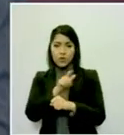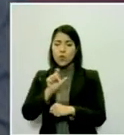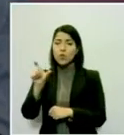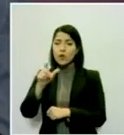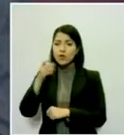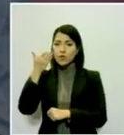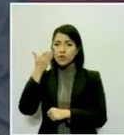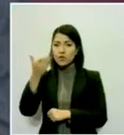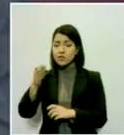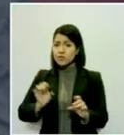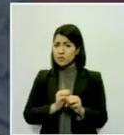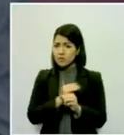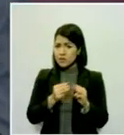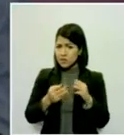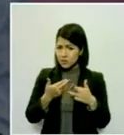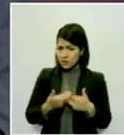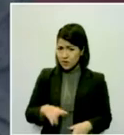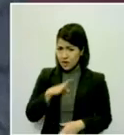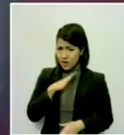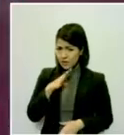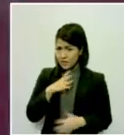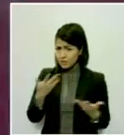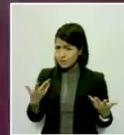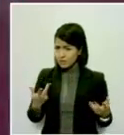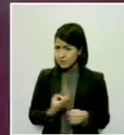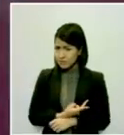son suficientes y cuántos recursos se gastó en esto?